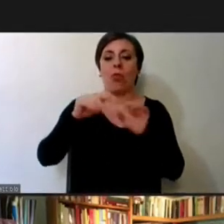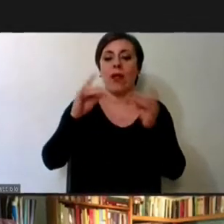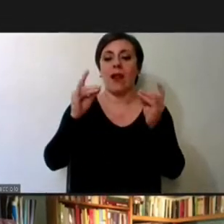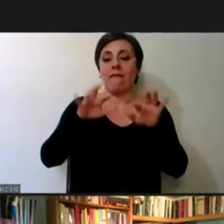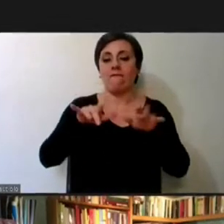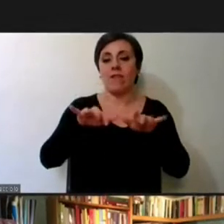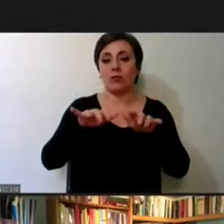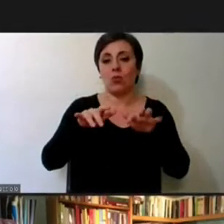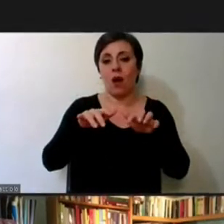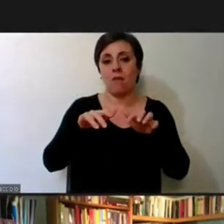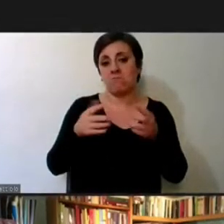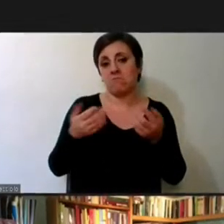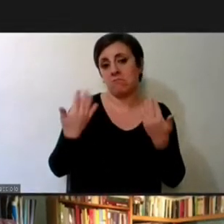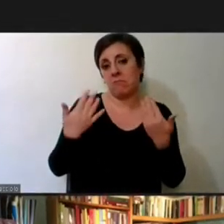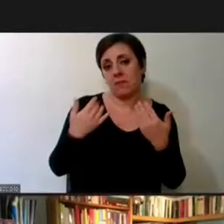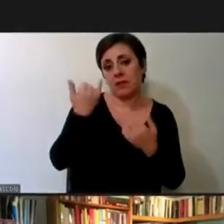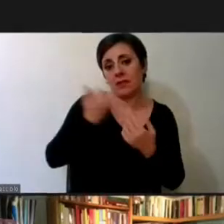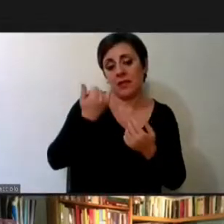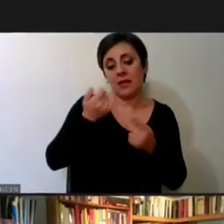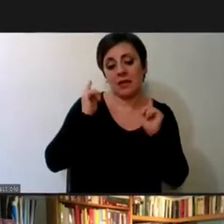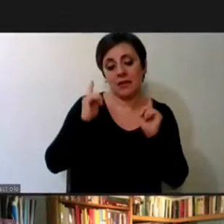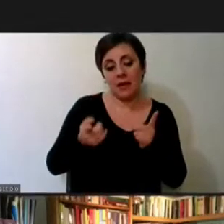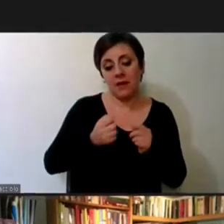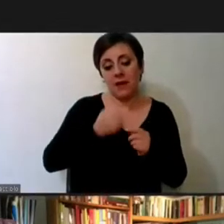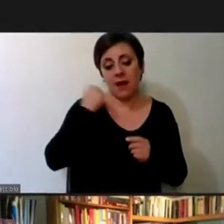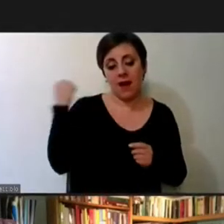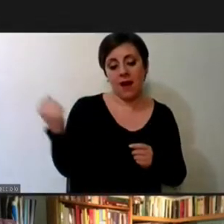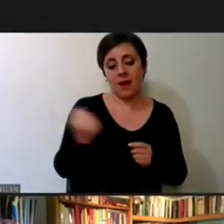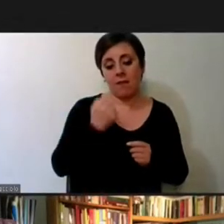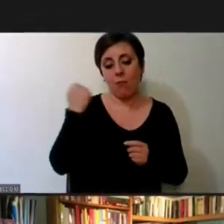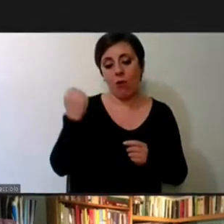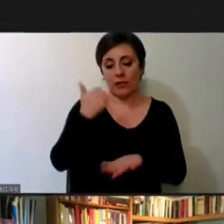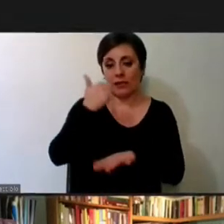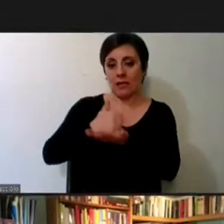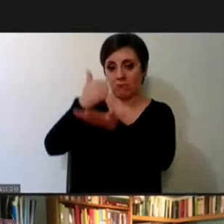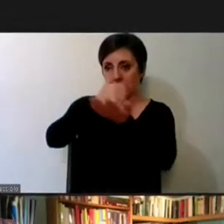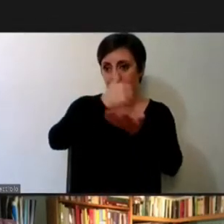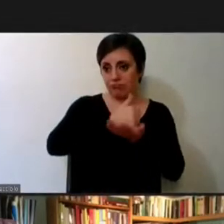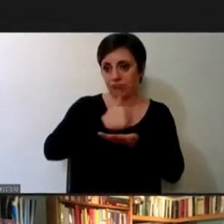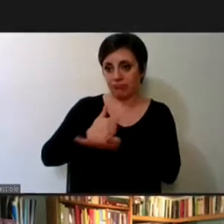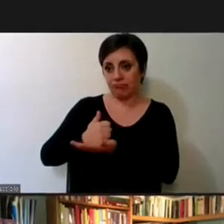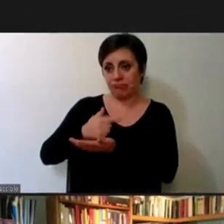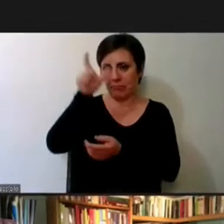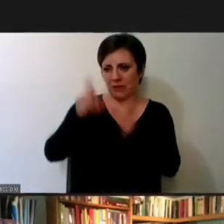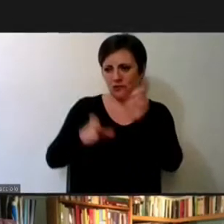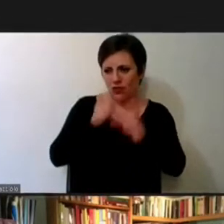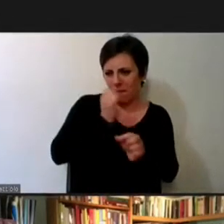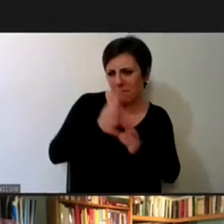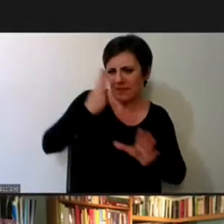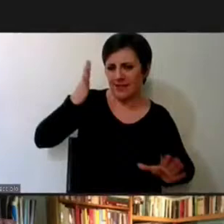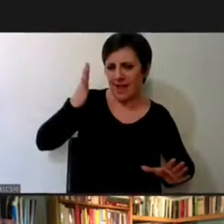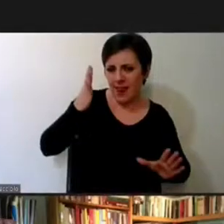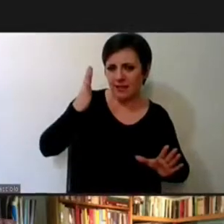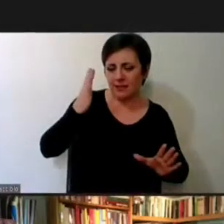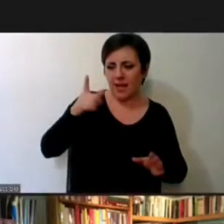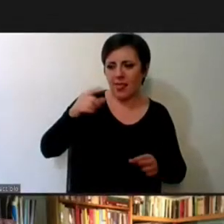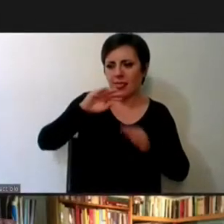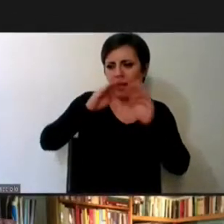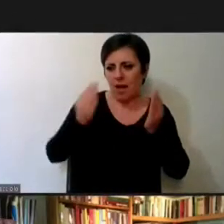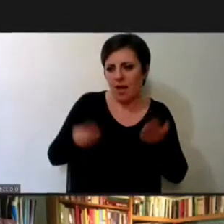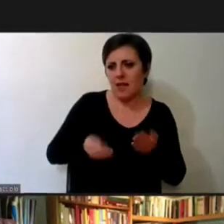tener también importantes presencias y de especialistas de la academia, del